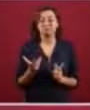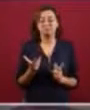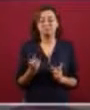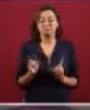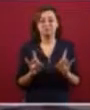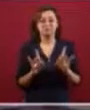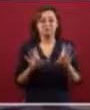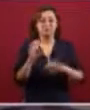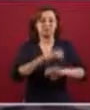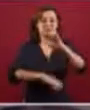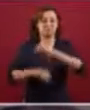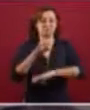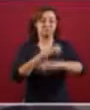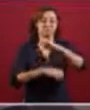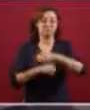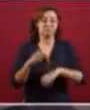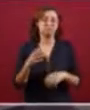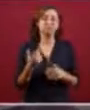estas empresas